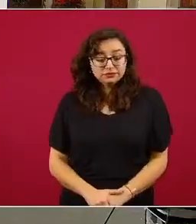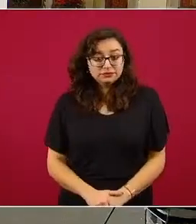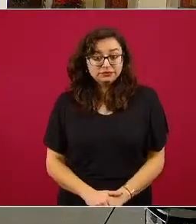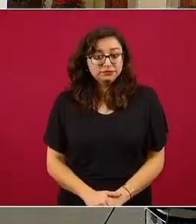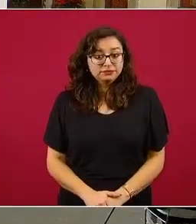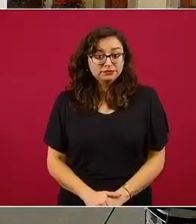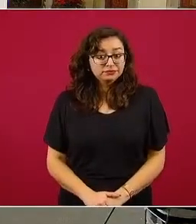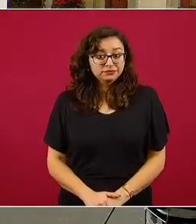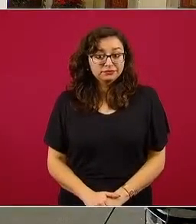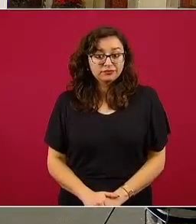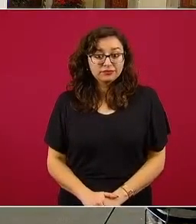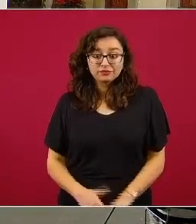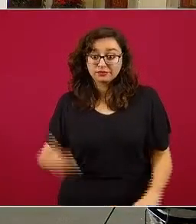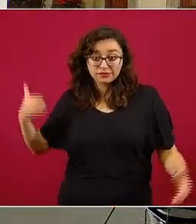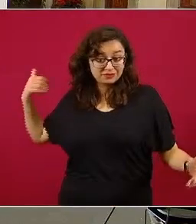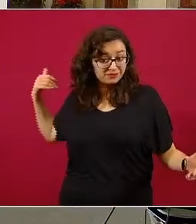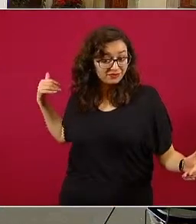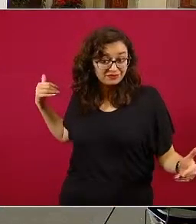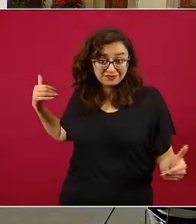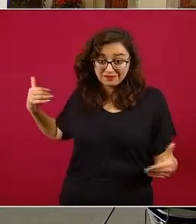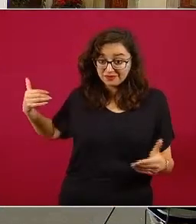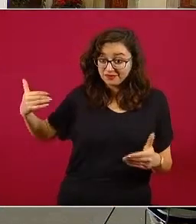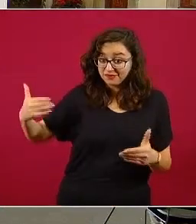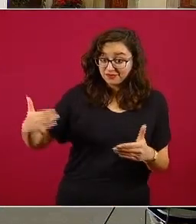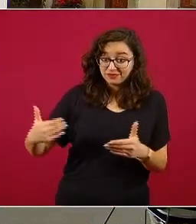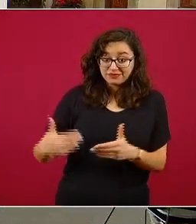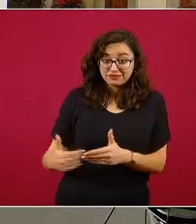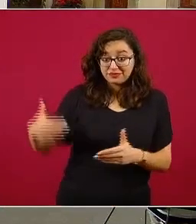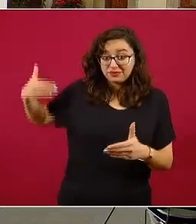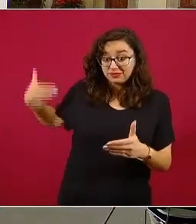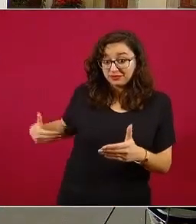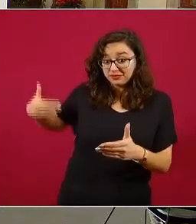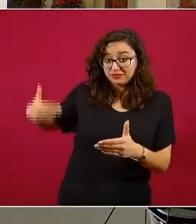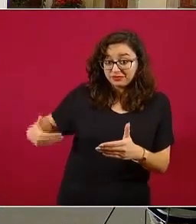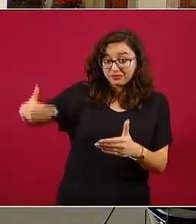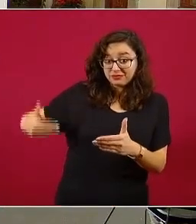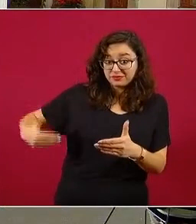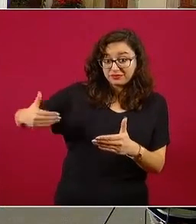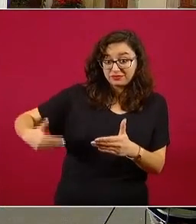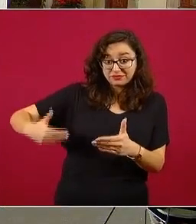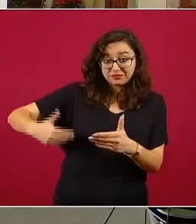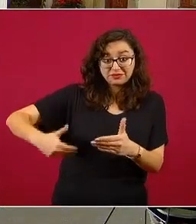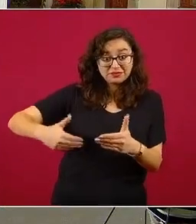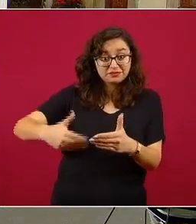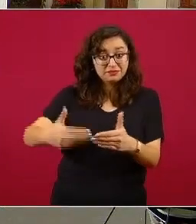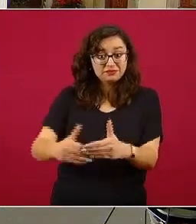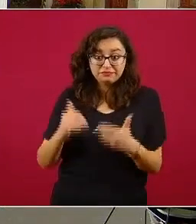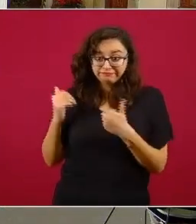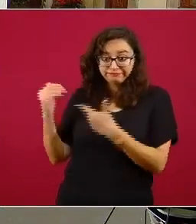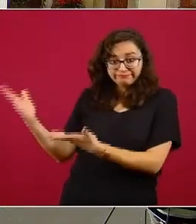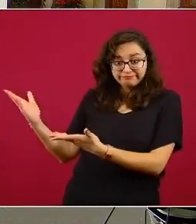¿Cuál ha sido durante todos estos centenas de días?